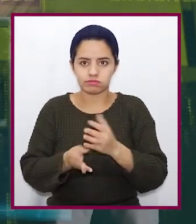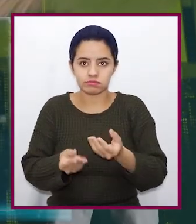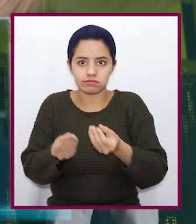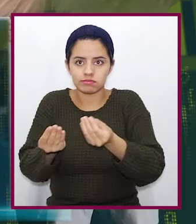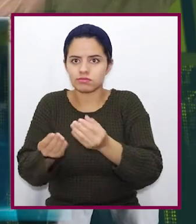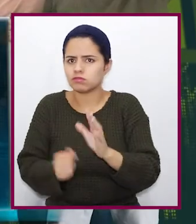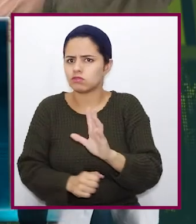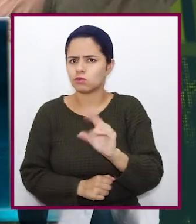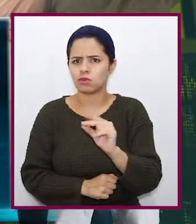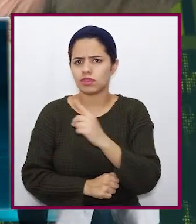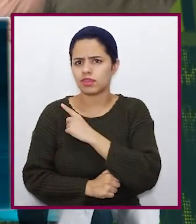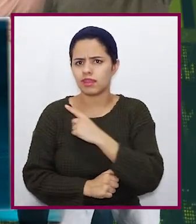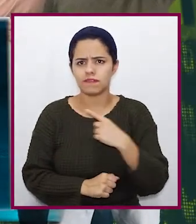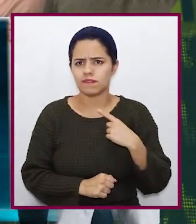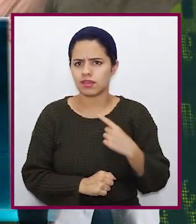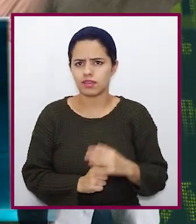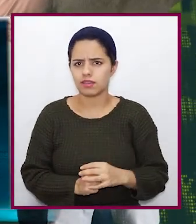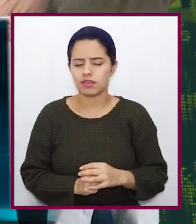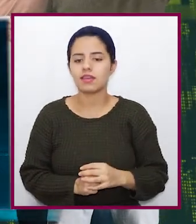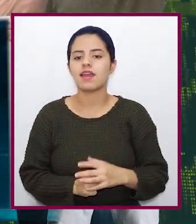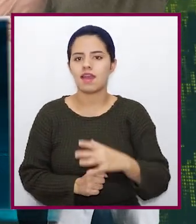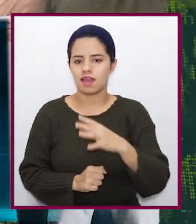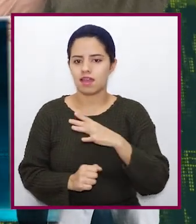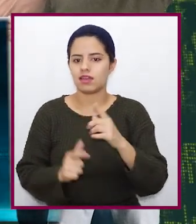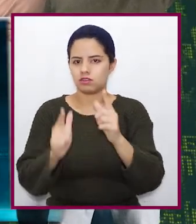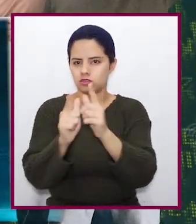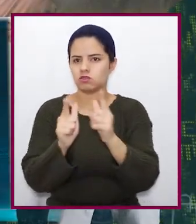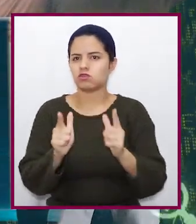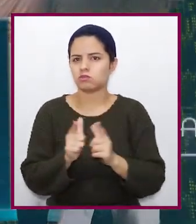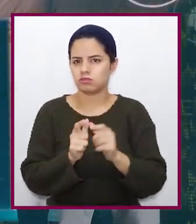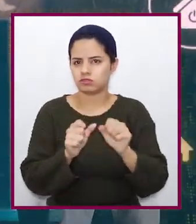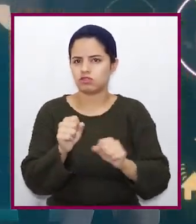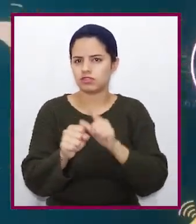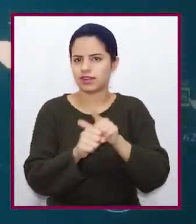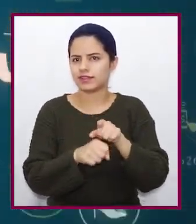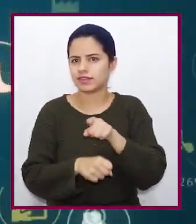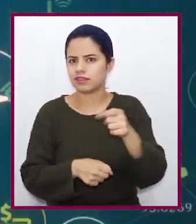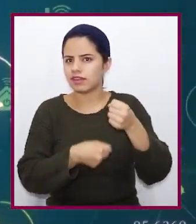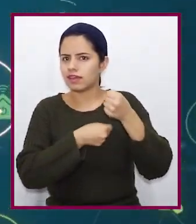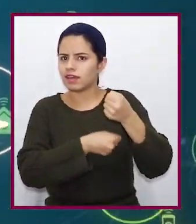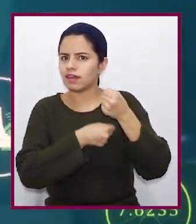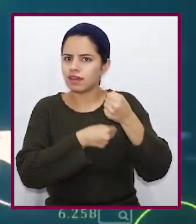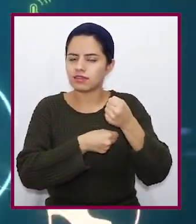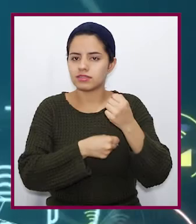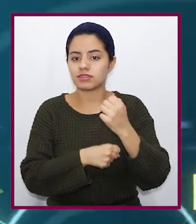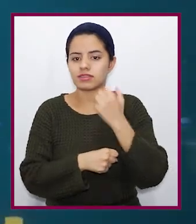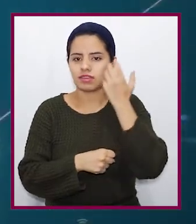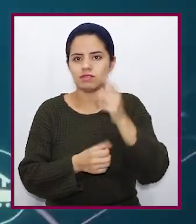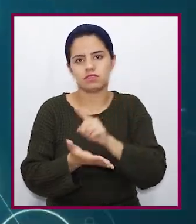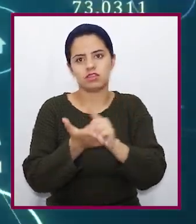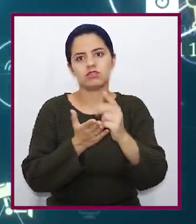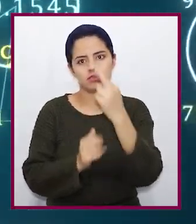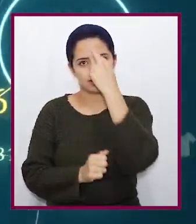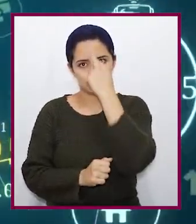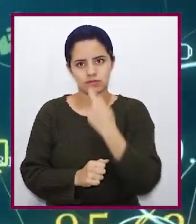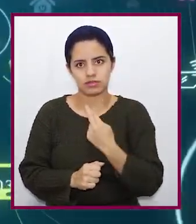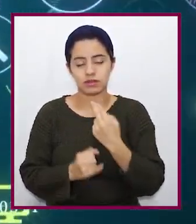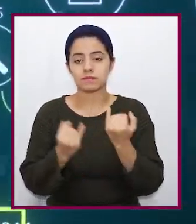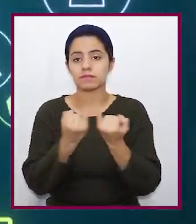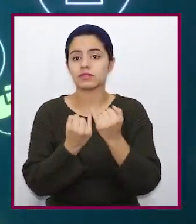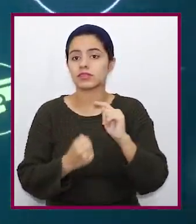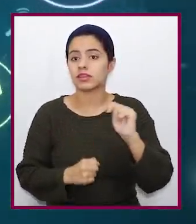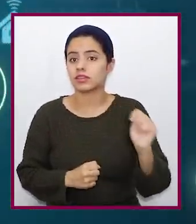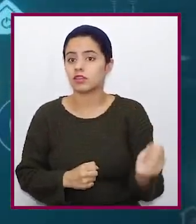reivindicaciones de parte de muchos grupos sociales de que estos derechos tienen que defenderse, y es más, las propias tecnologías cada vez están